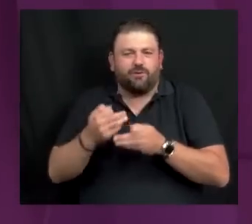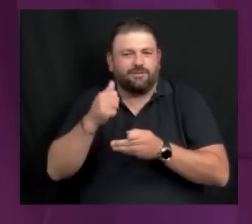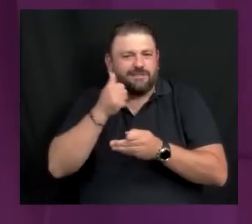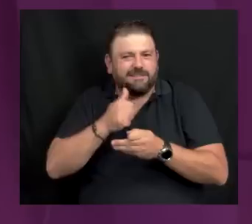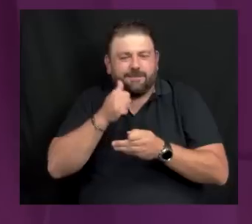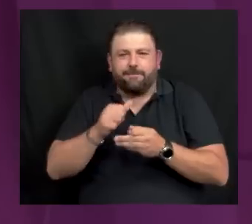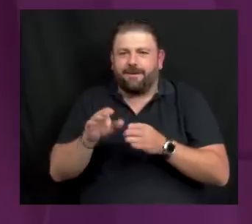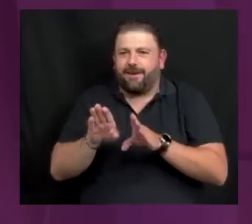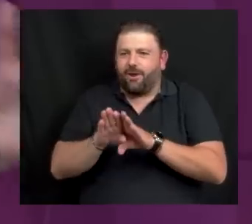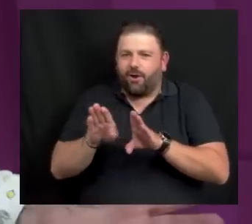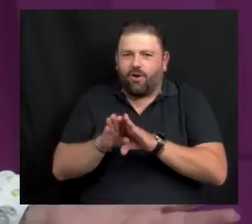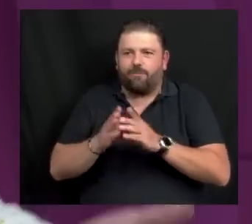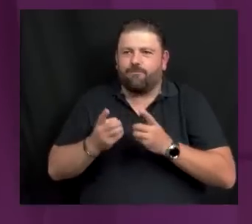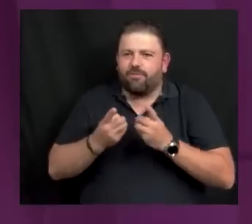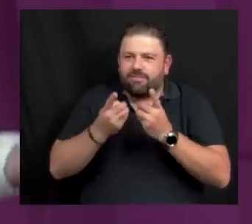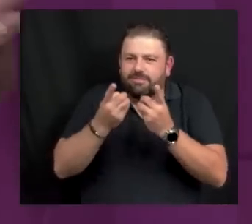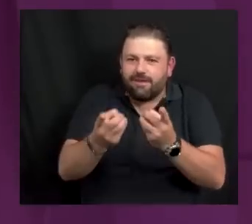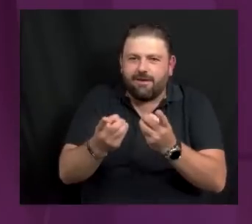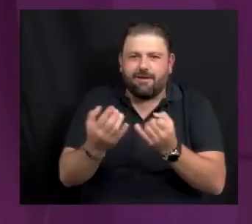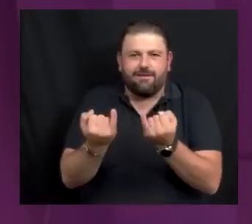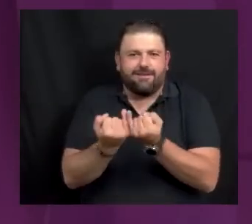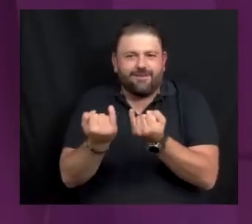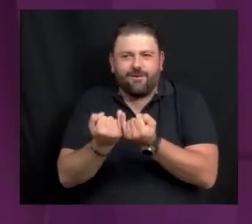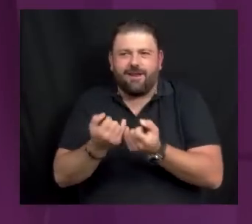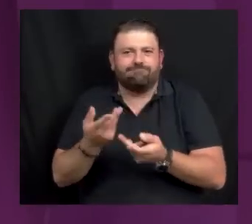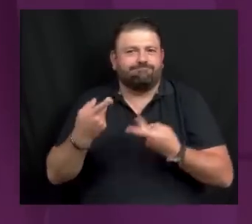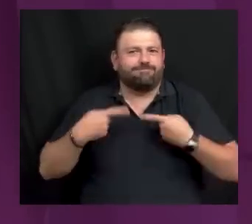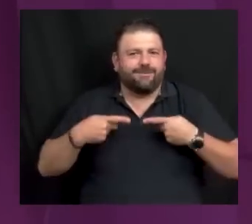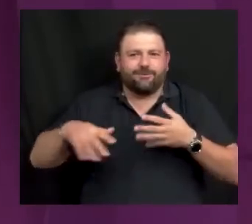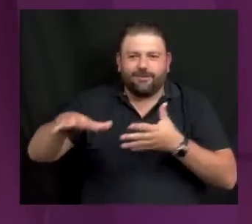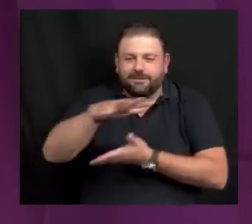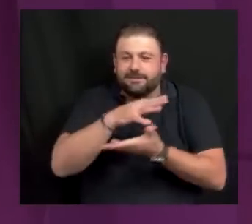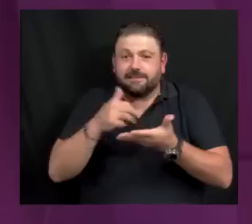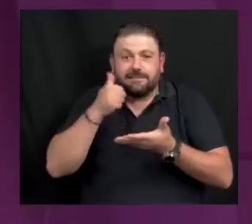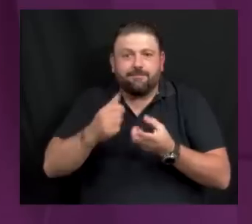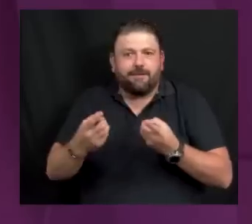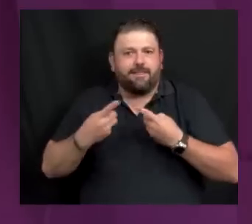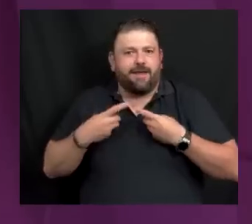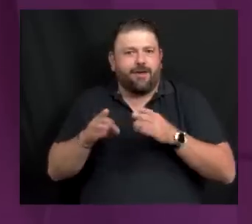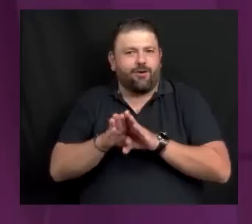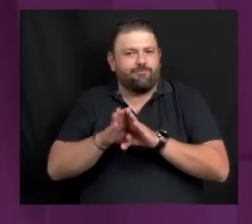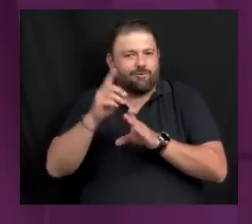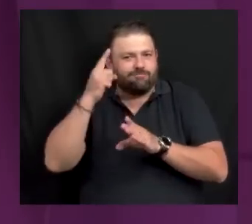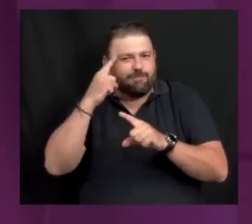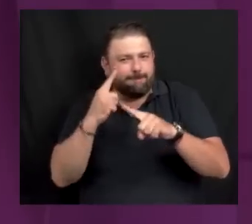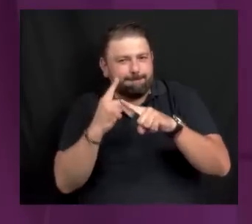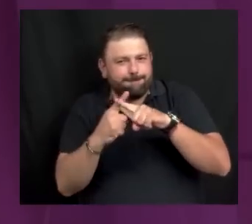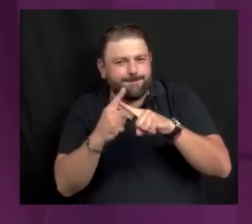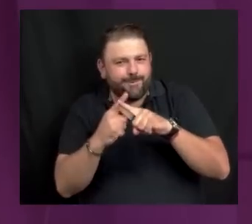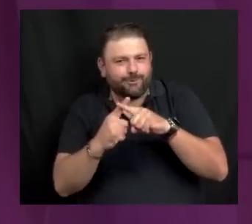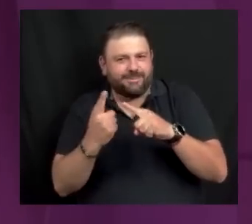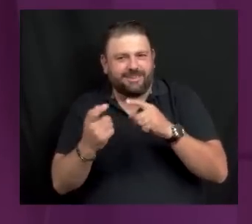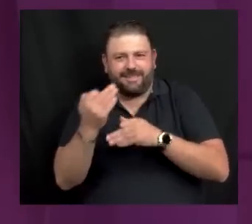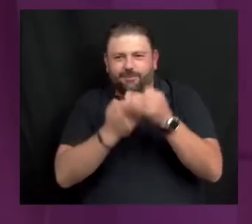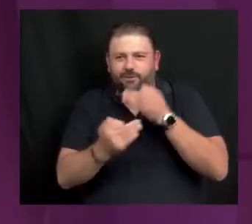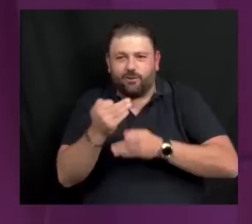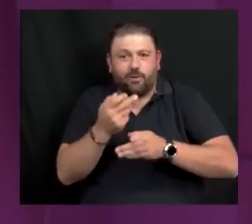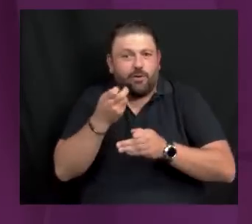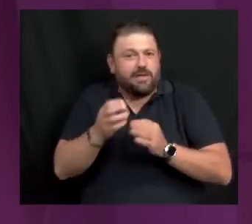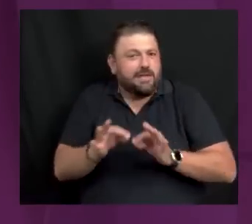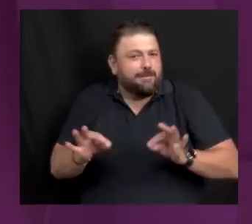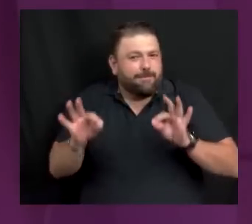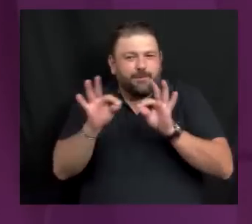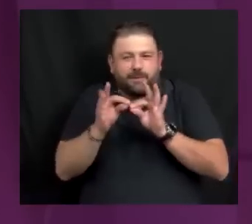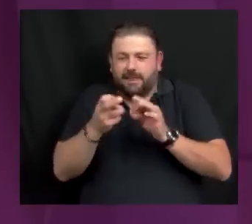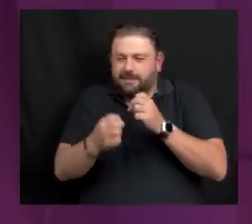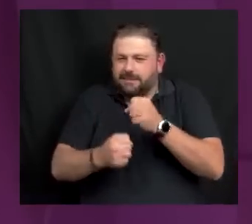dar y recibir. Y pues bueno, después de que toda esa energía llegue a nosotros, pues es muy importante iniciar el año muy enfocados,